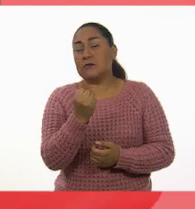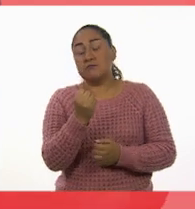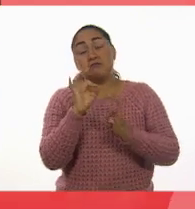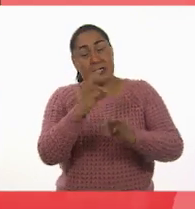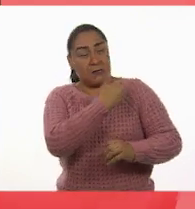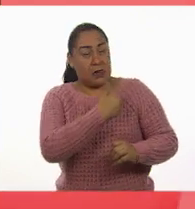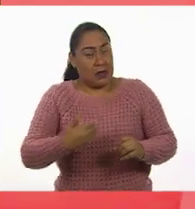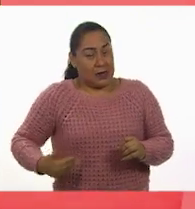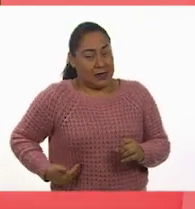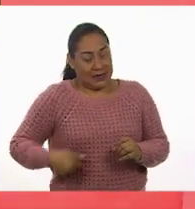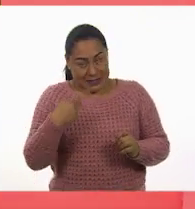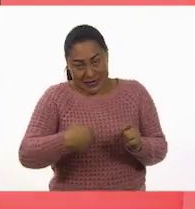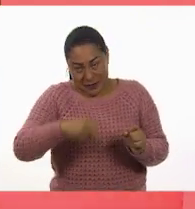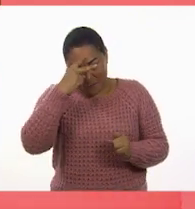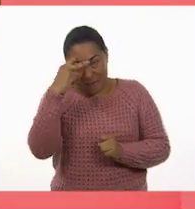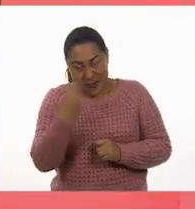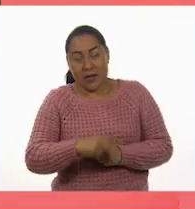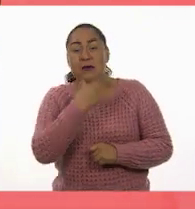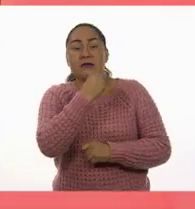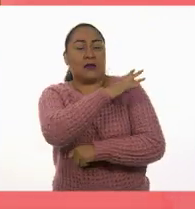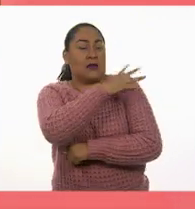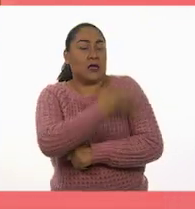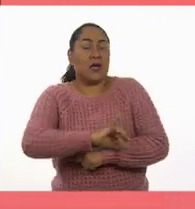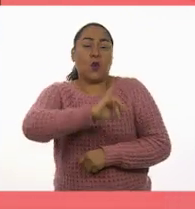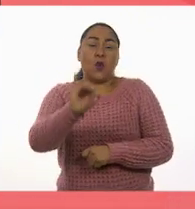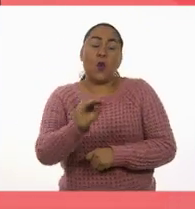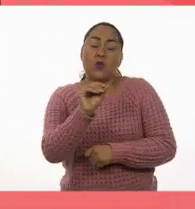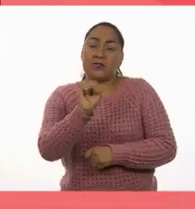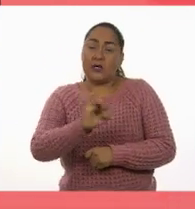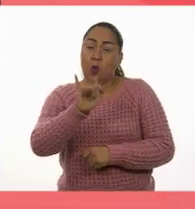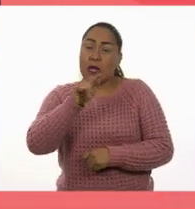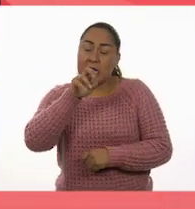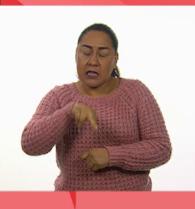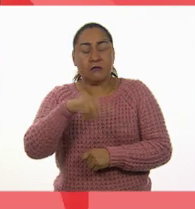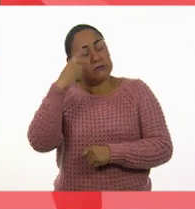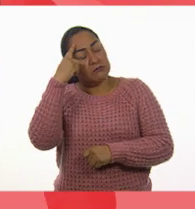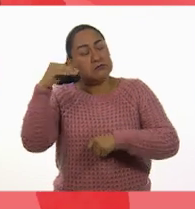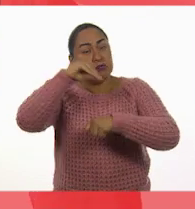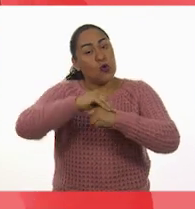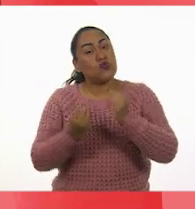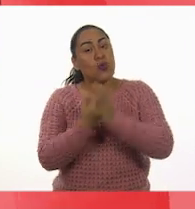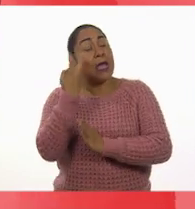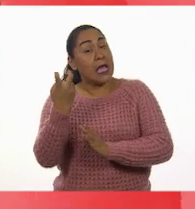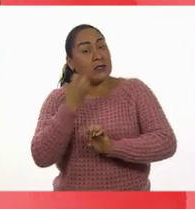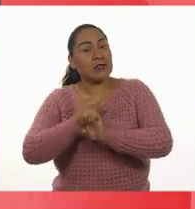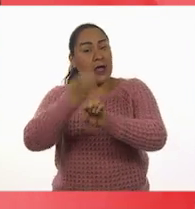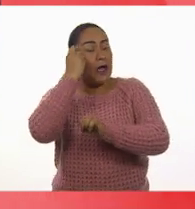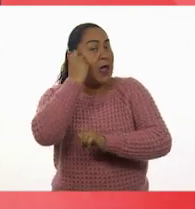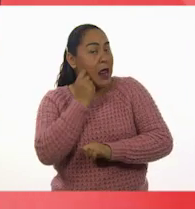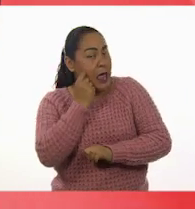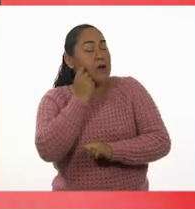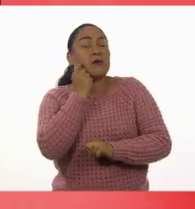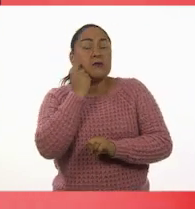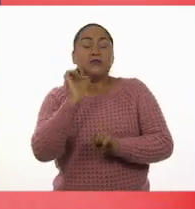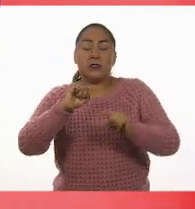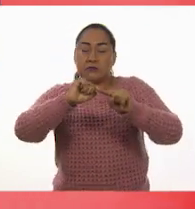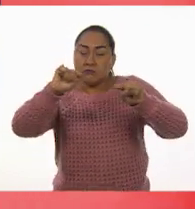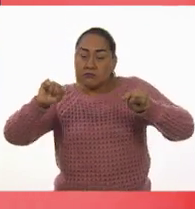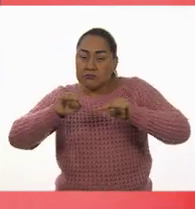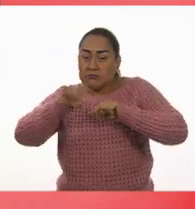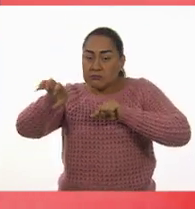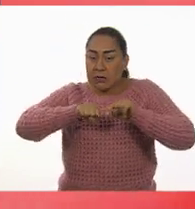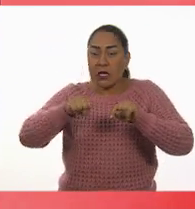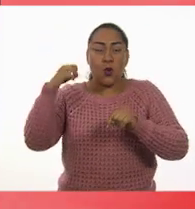siendo presidente de nuestro país, el general José Joaquín de Herrera, se creó el Estado de Guerrero, tomando territorio de